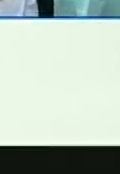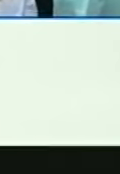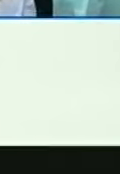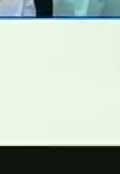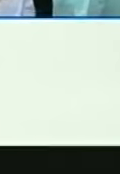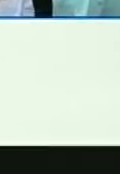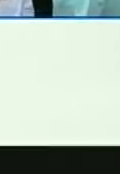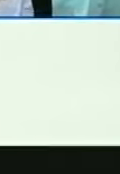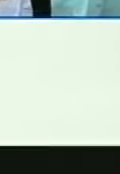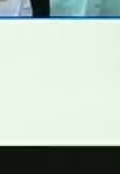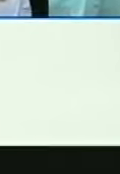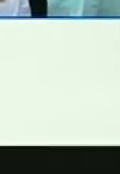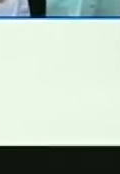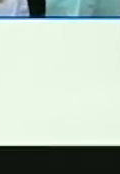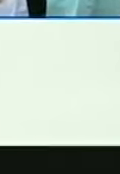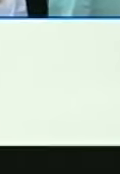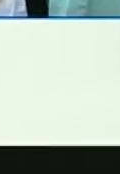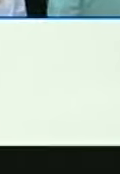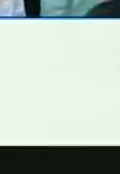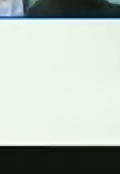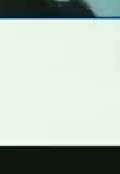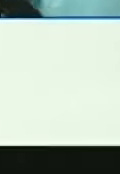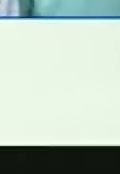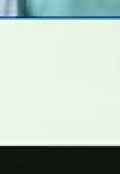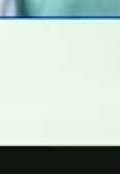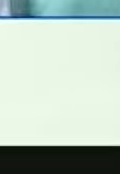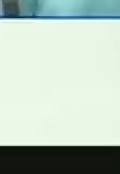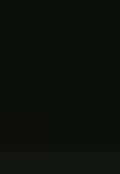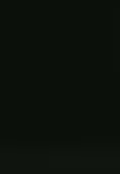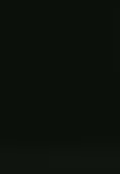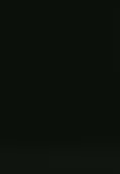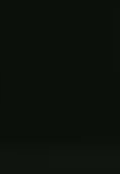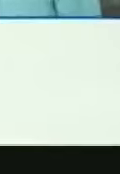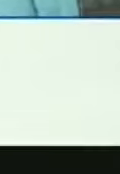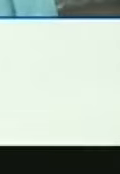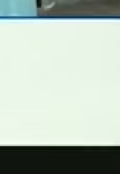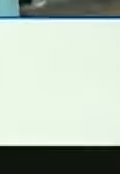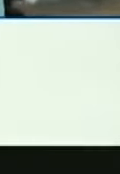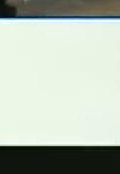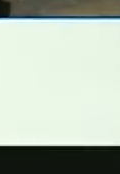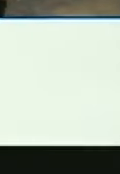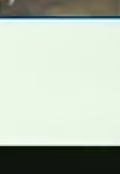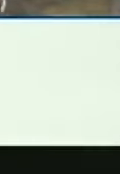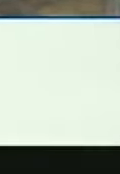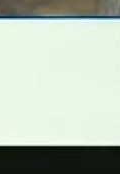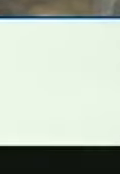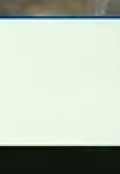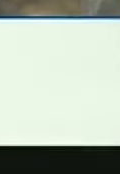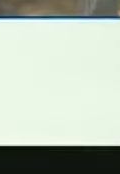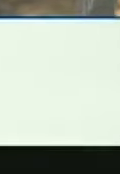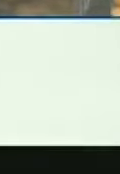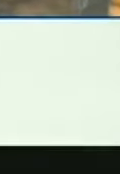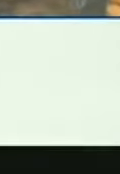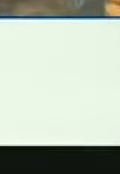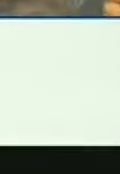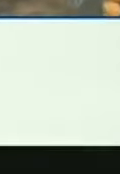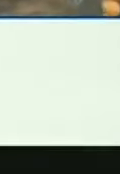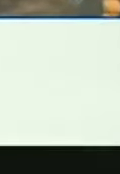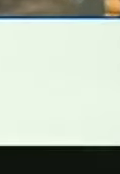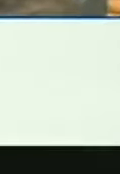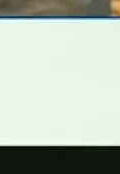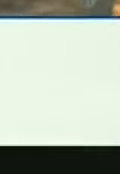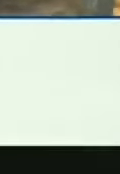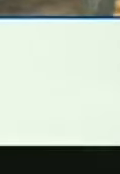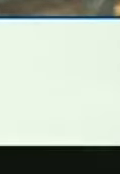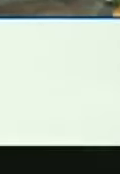y llegaron y nos vinimos bendecidos Le agradezco al